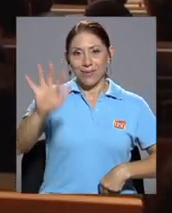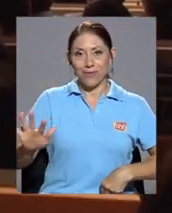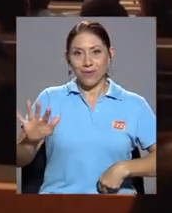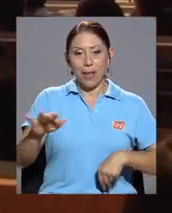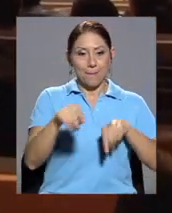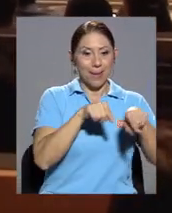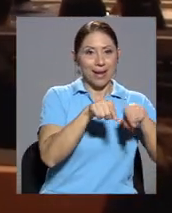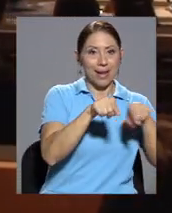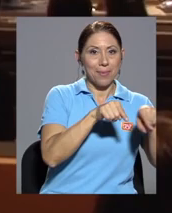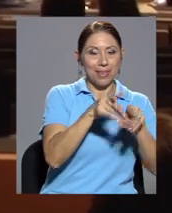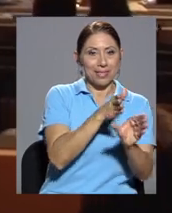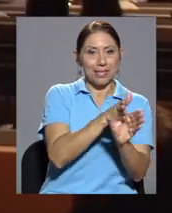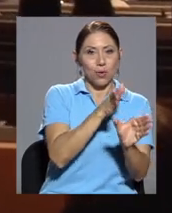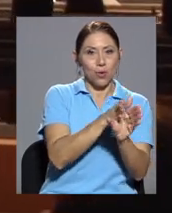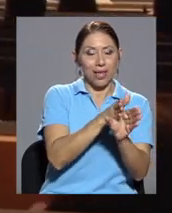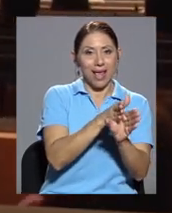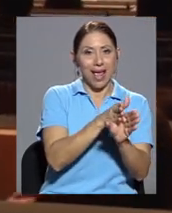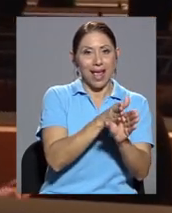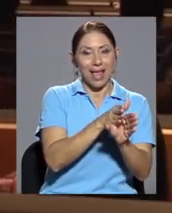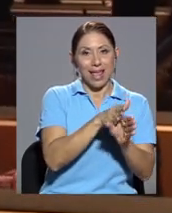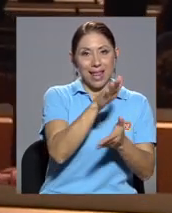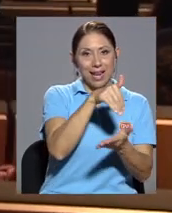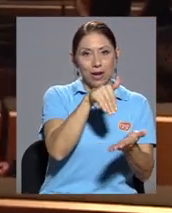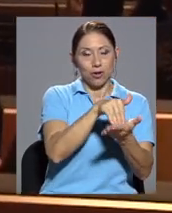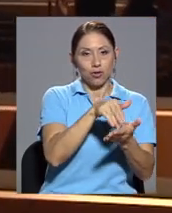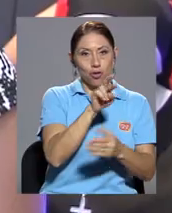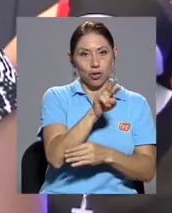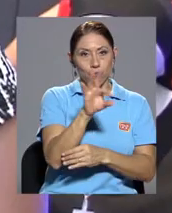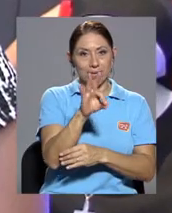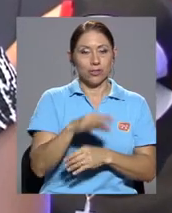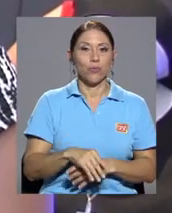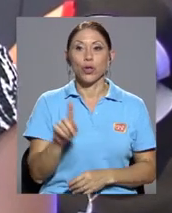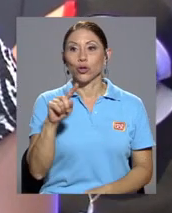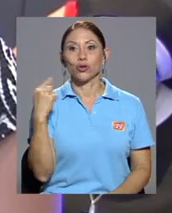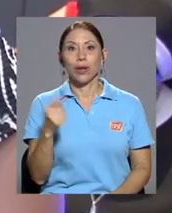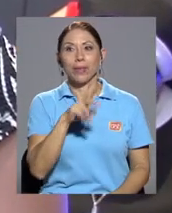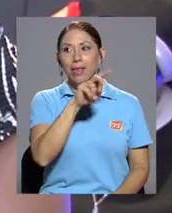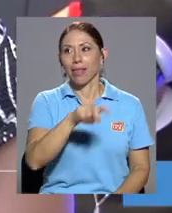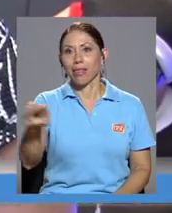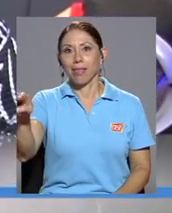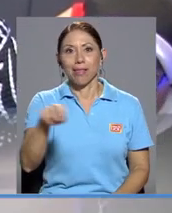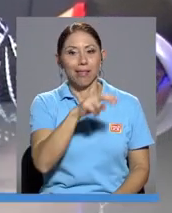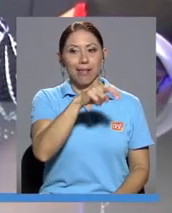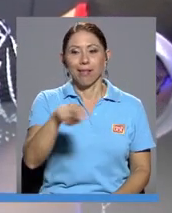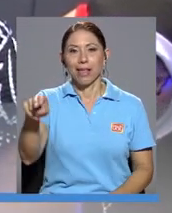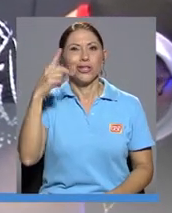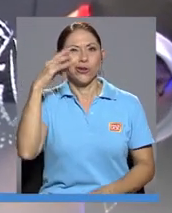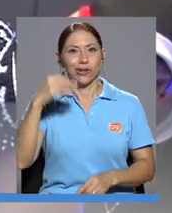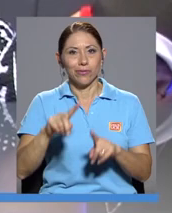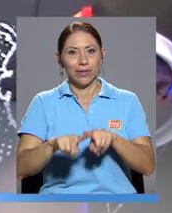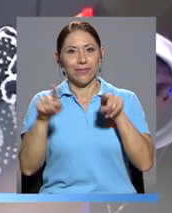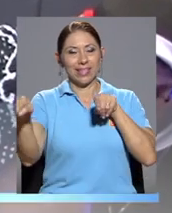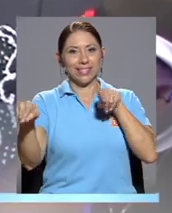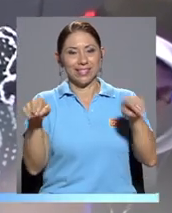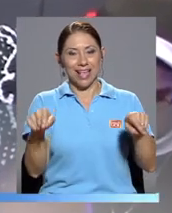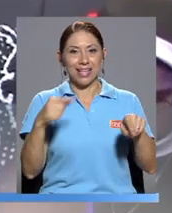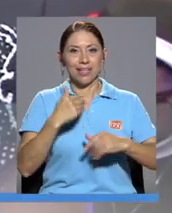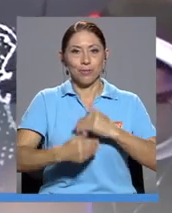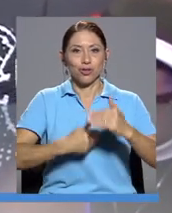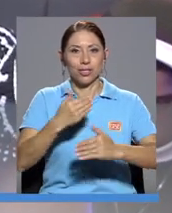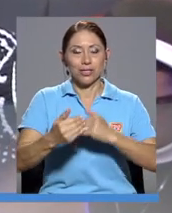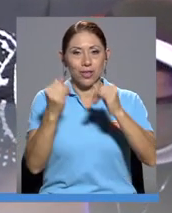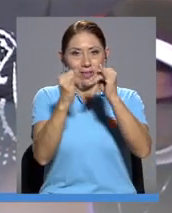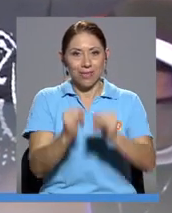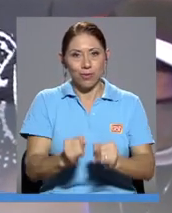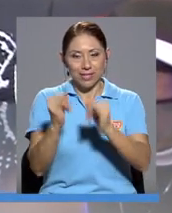psicología en la sede de rodrigo facio más que el desplazamiento yo creo que la diferencia entre las sedes tiene que ver con el proceso de individualización